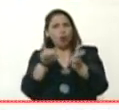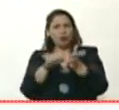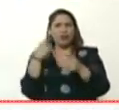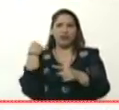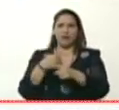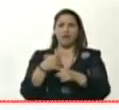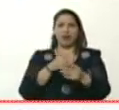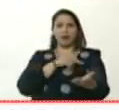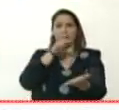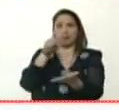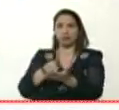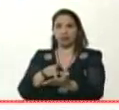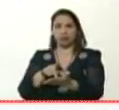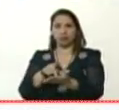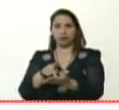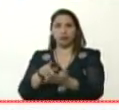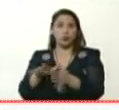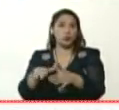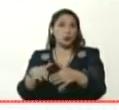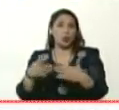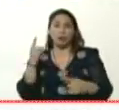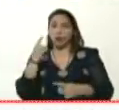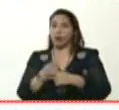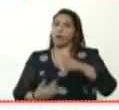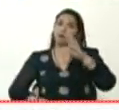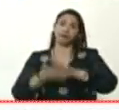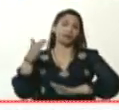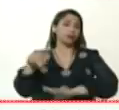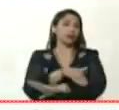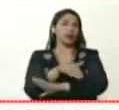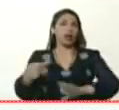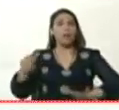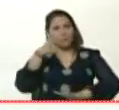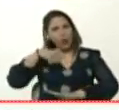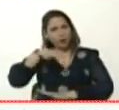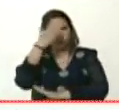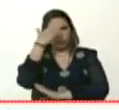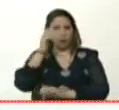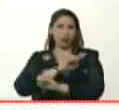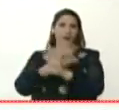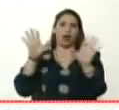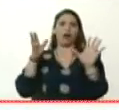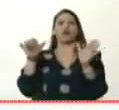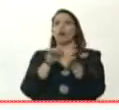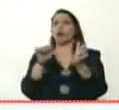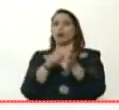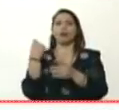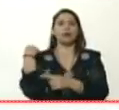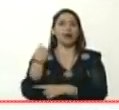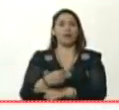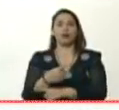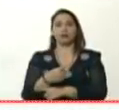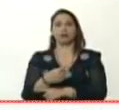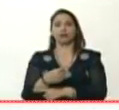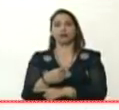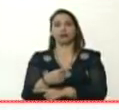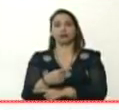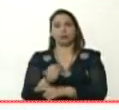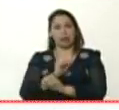de salir a la calle. Está muy claro el pueblo dónde tiene que ir. Pero muy